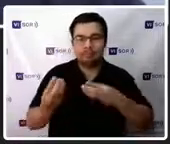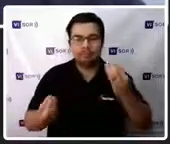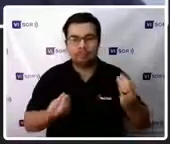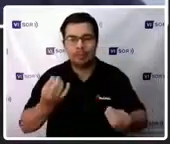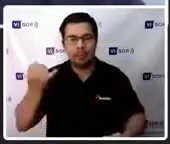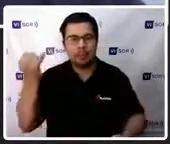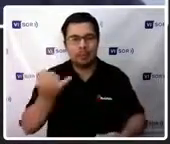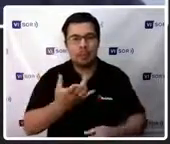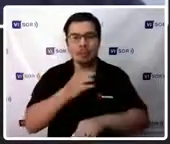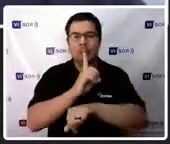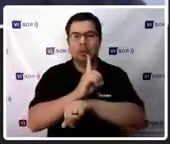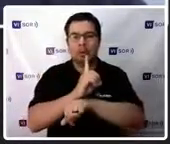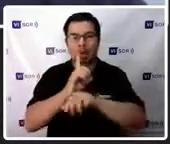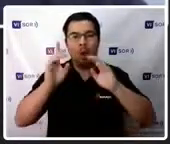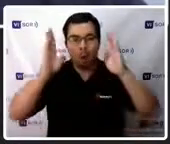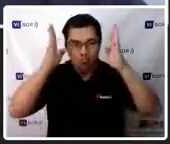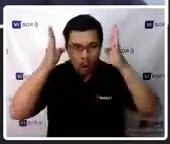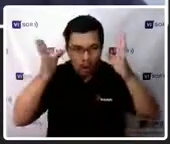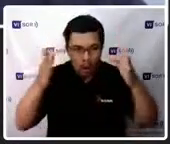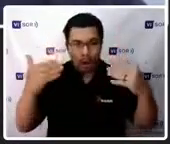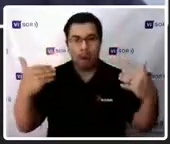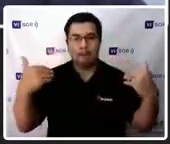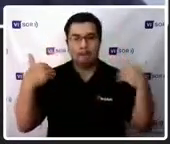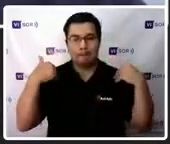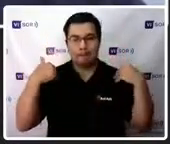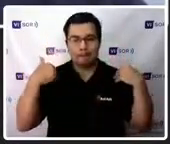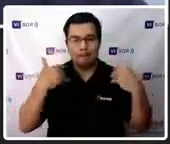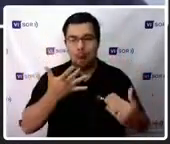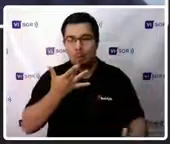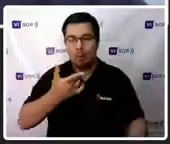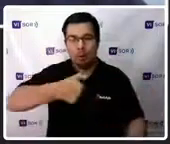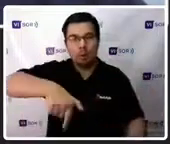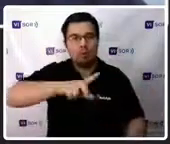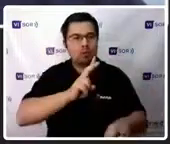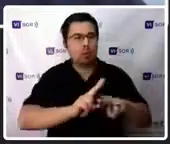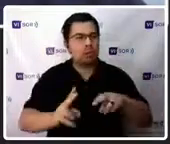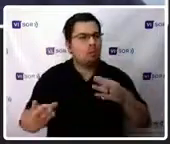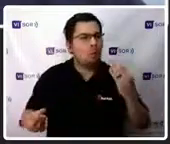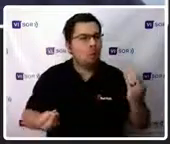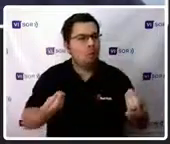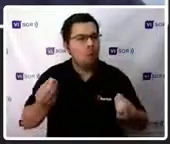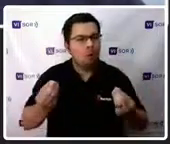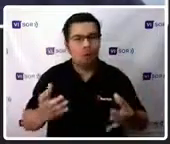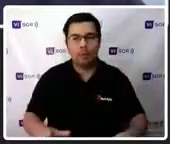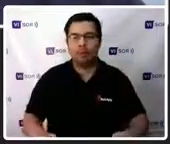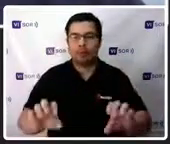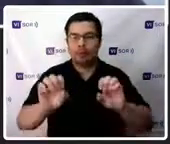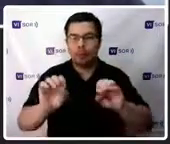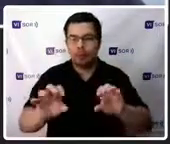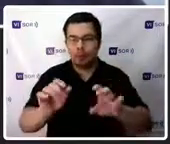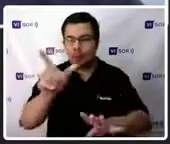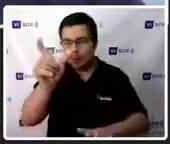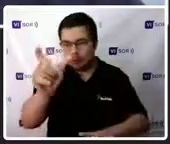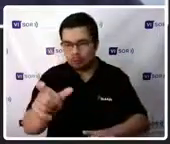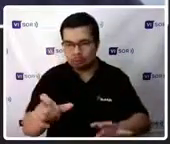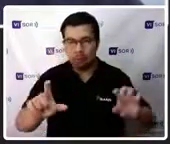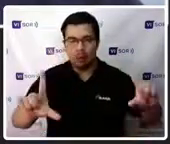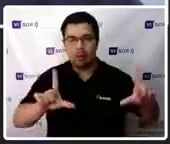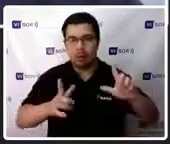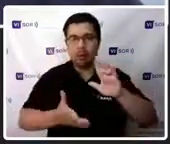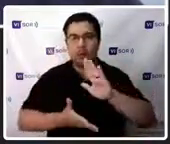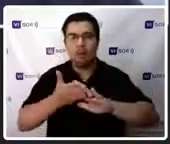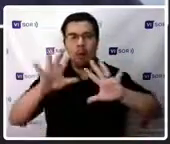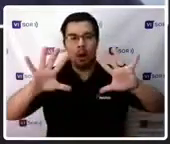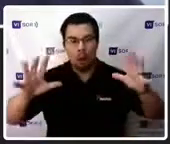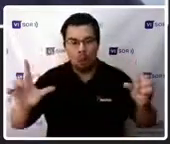mirada bastante práctica, porque lo que nosotros hacemos como institución es formar los titulados para el mundo laboral, ¿ya? Entonces,